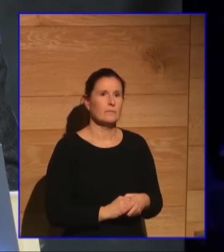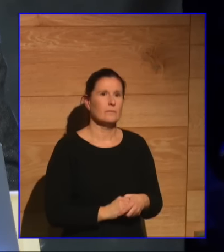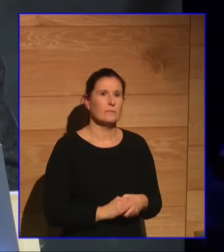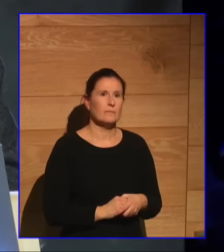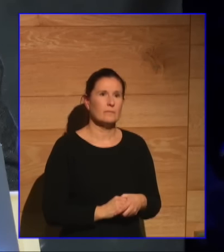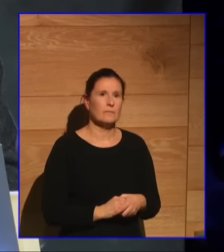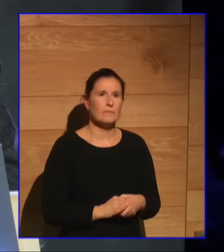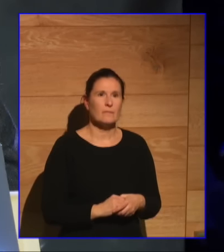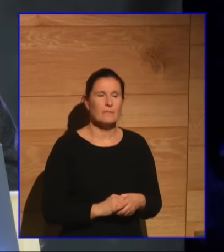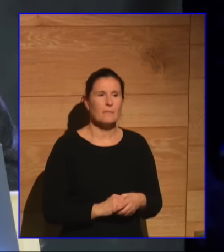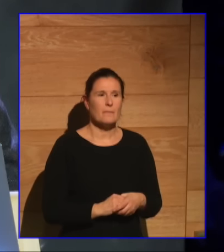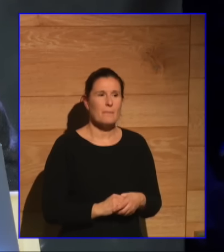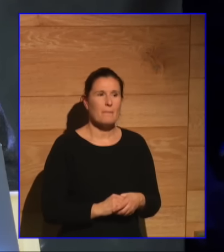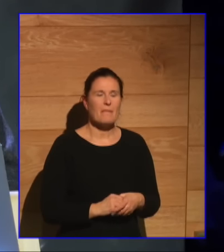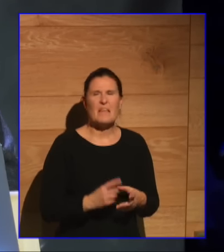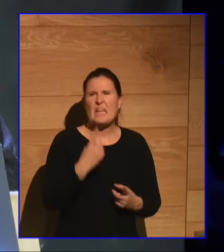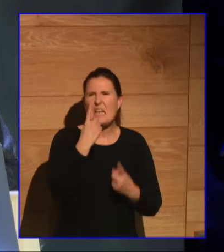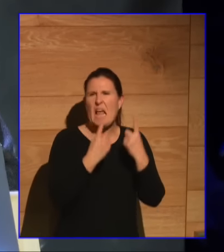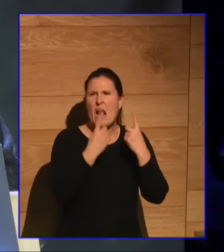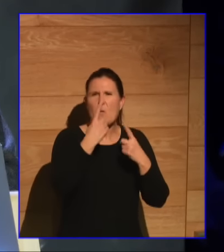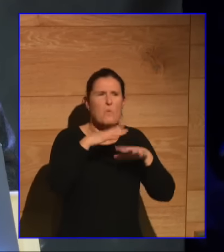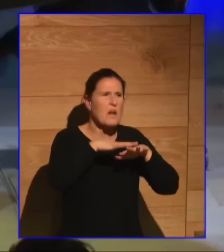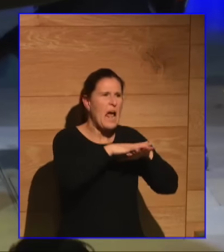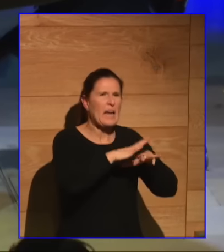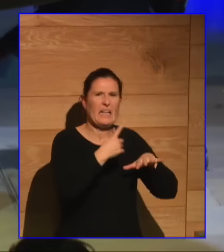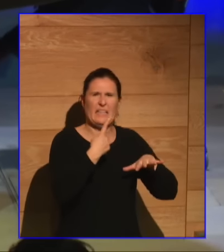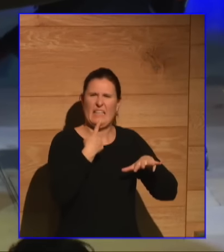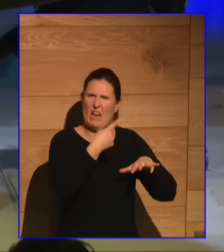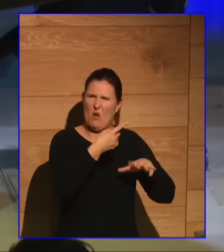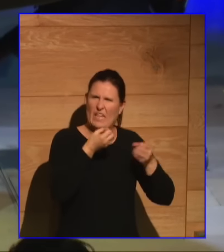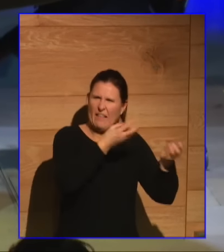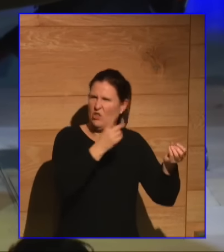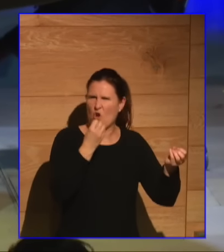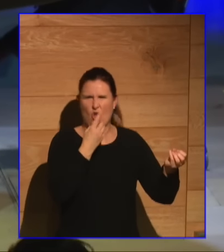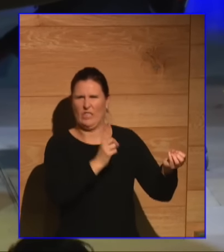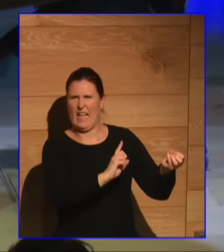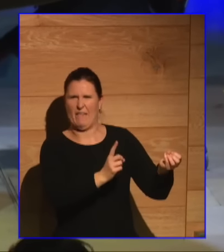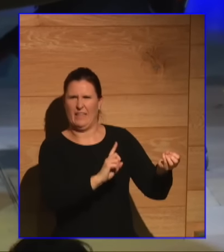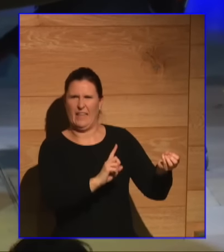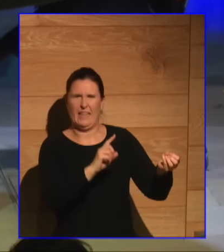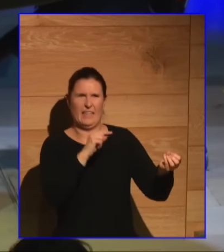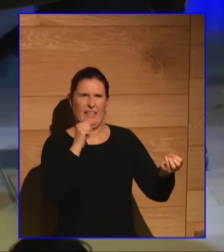En una de las redes. Claro, la que pero, sea. Pero en piensa alguna que red alguien dirá, esto no está bien. De aquí a Toy Story. Llámala X.